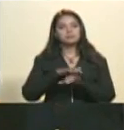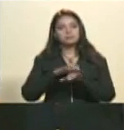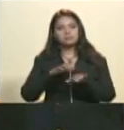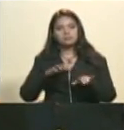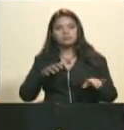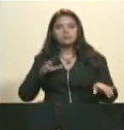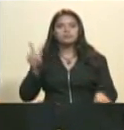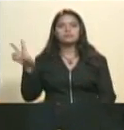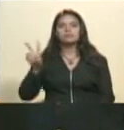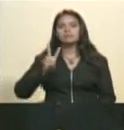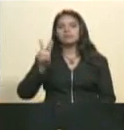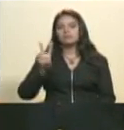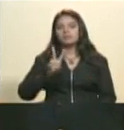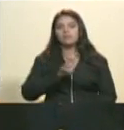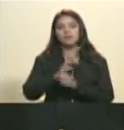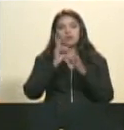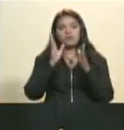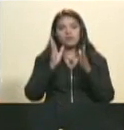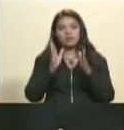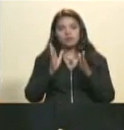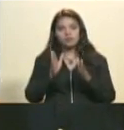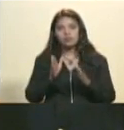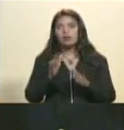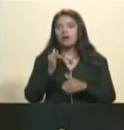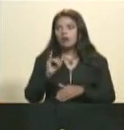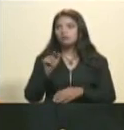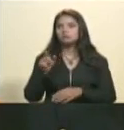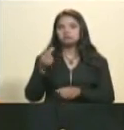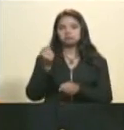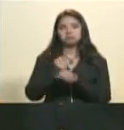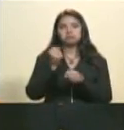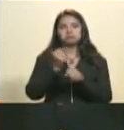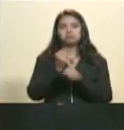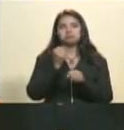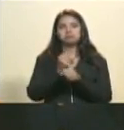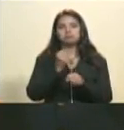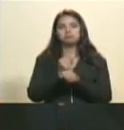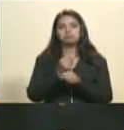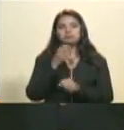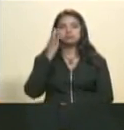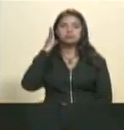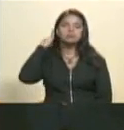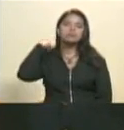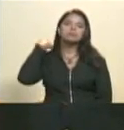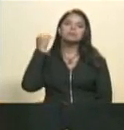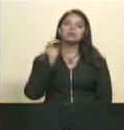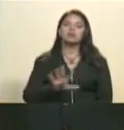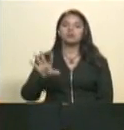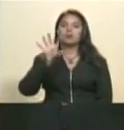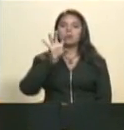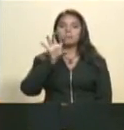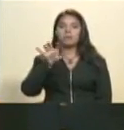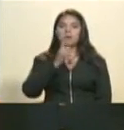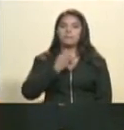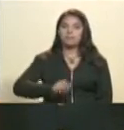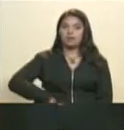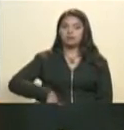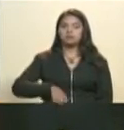los venezolanos y venezolanas está allí ejerciendo la primera magistratura del país.